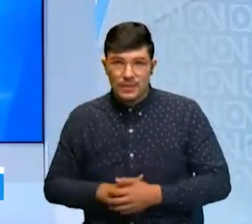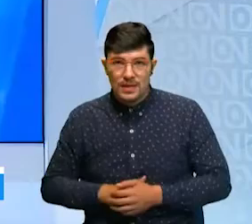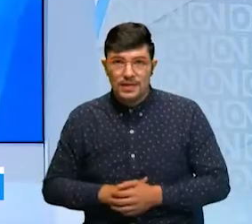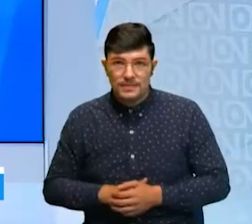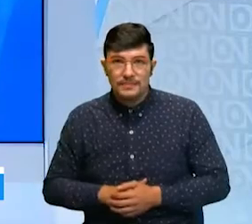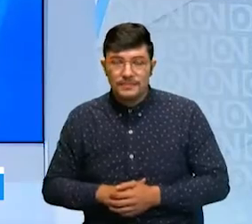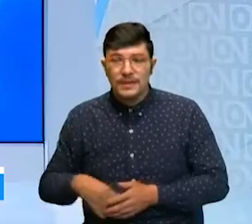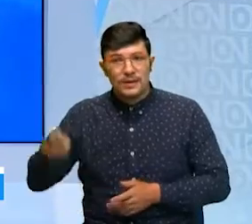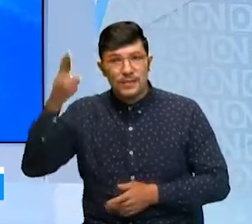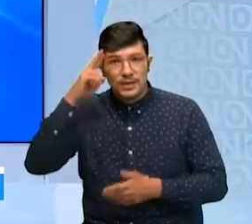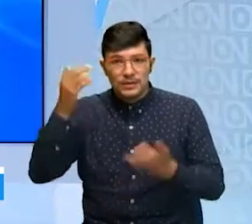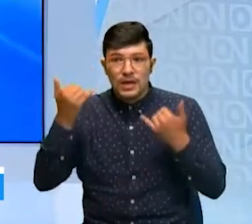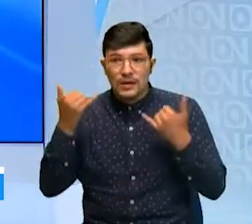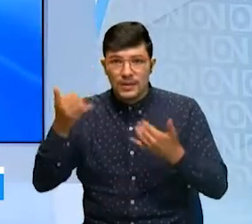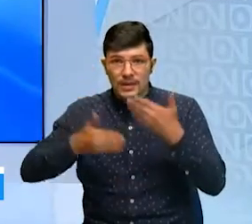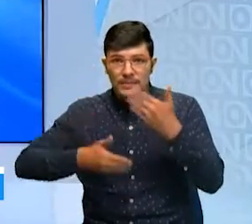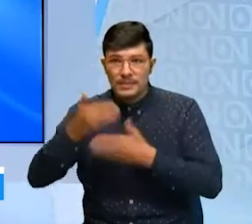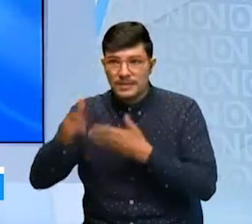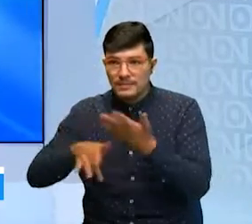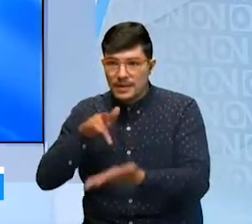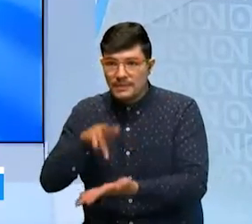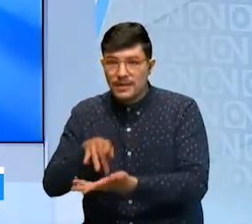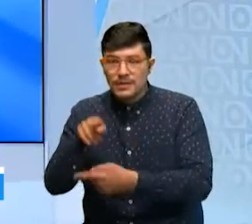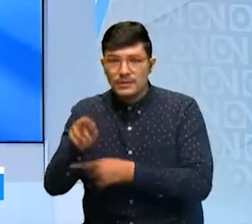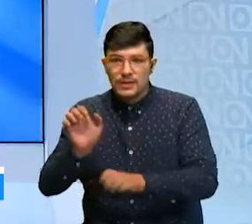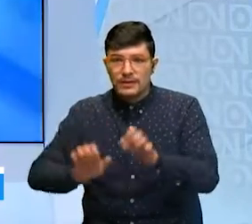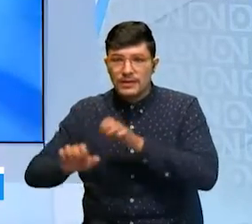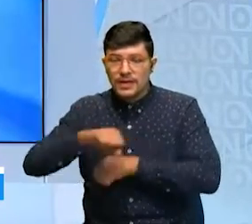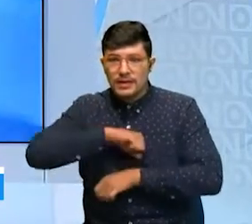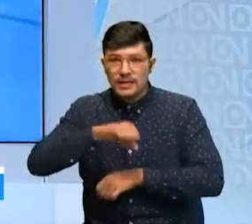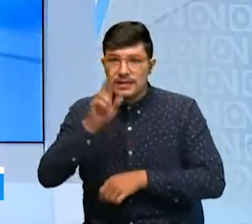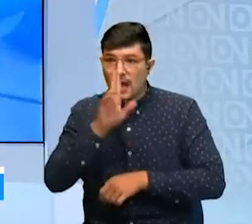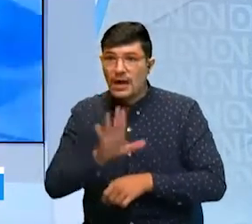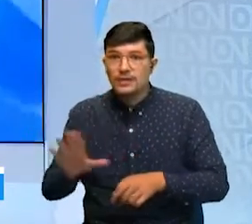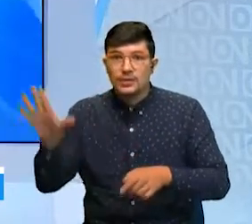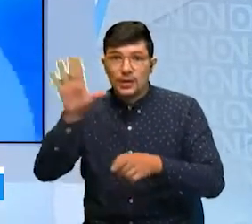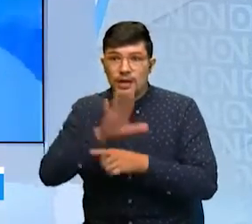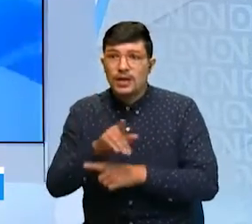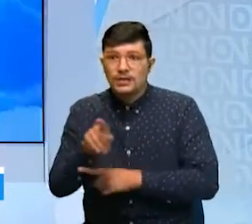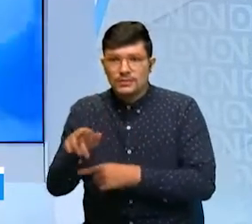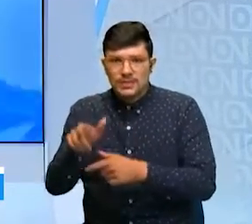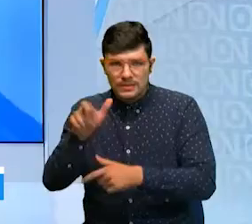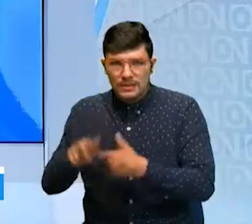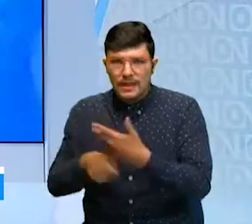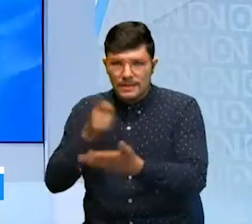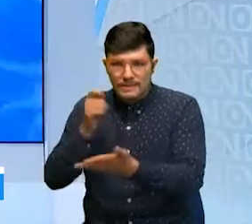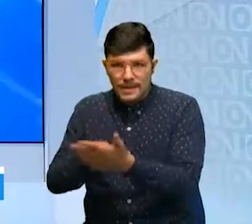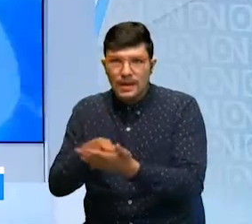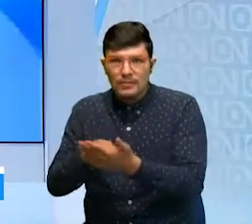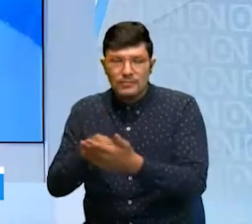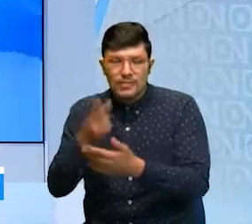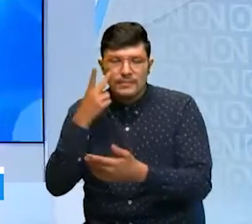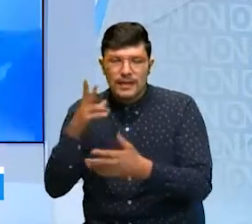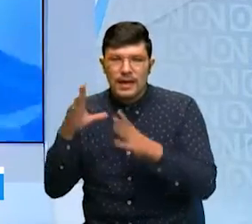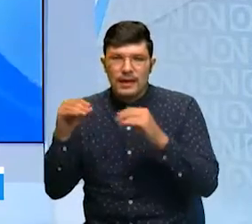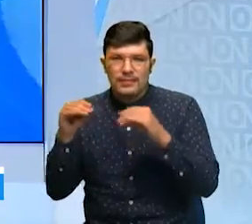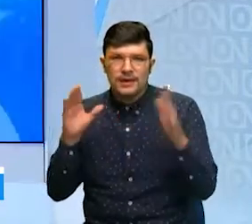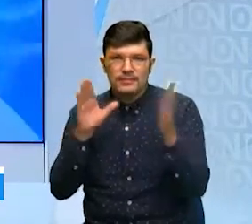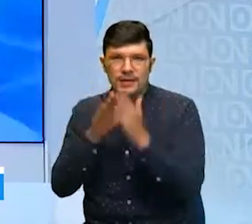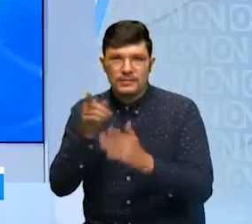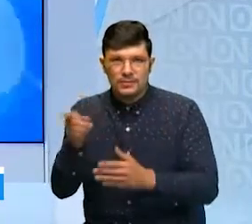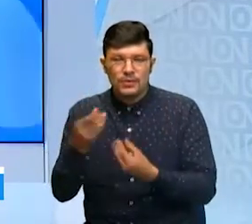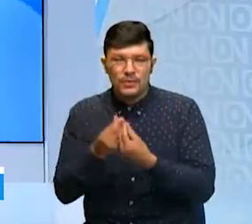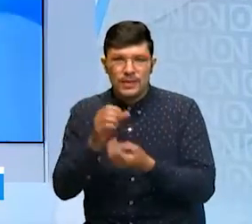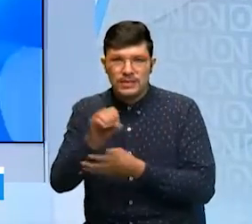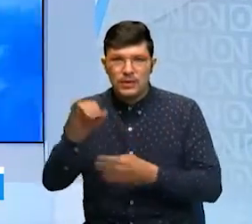país por eso inició con la presencia de la frontera del defensor nacional del contribuyente aduanero que habló con jorge colmenares adelante